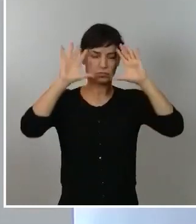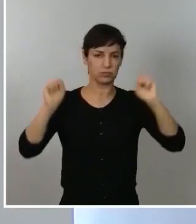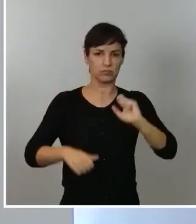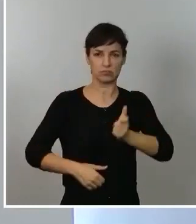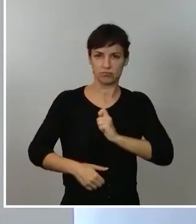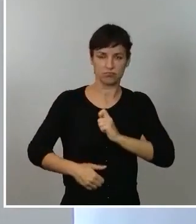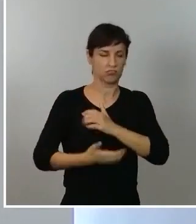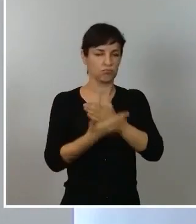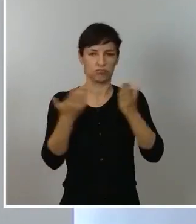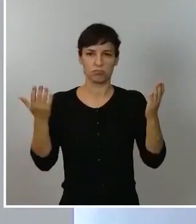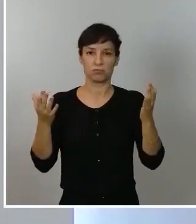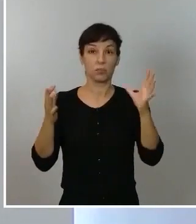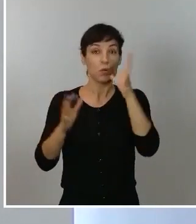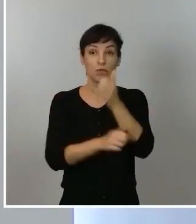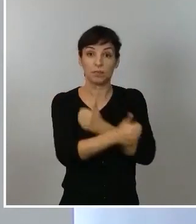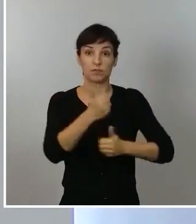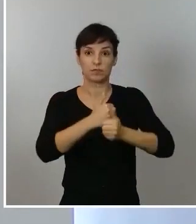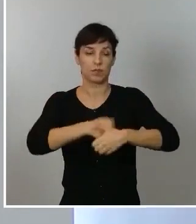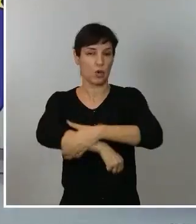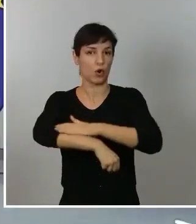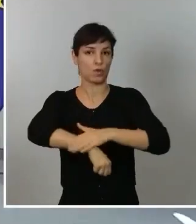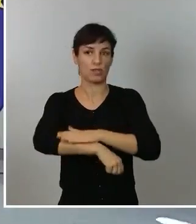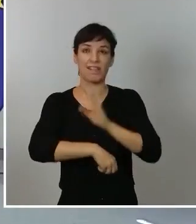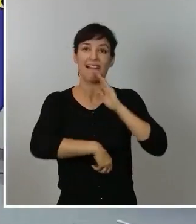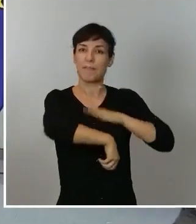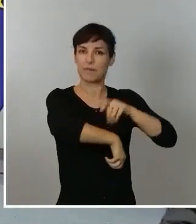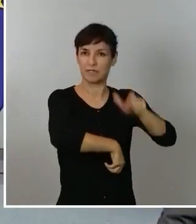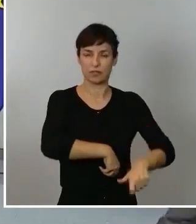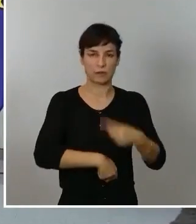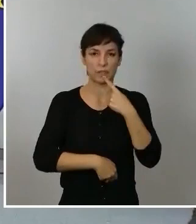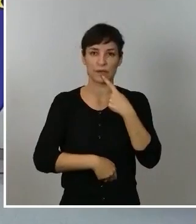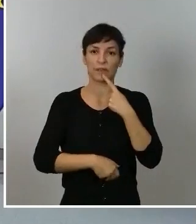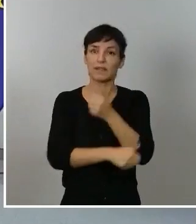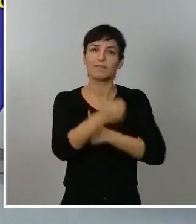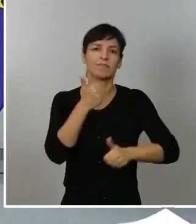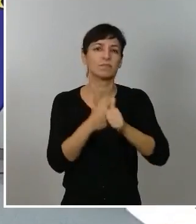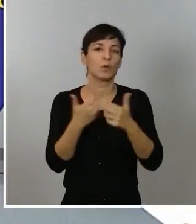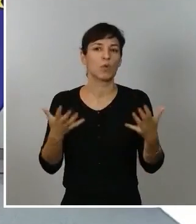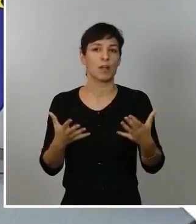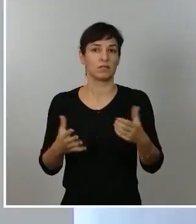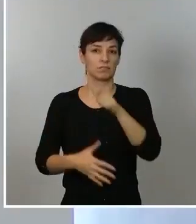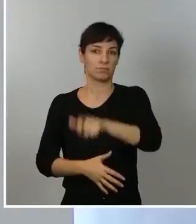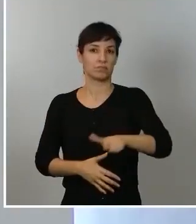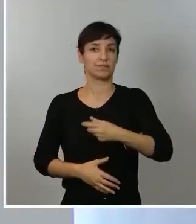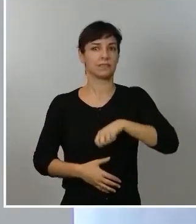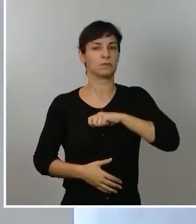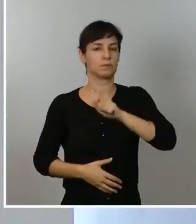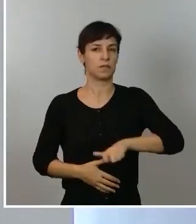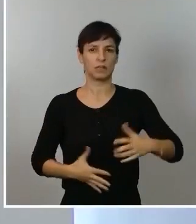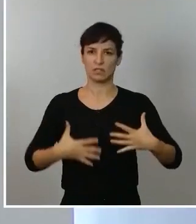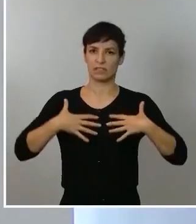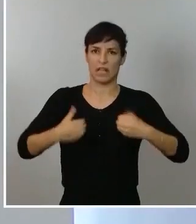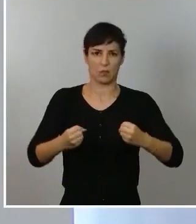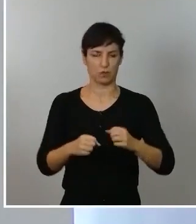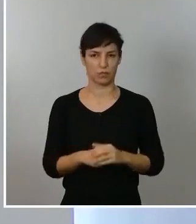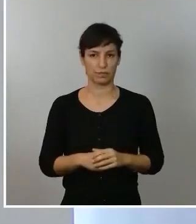A prioridade do goberno, e como dito o ministro, non é outra que a saúde do conjunto dos españoles. Con ese objetivo,